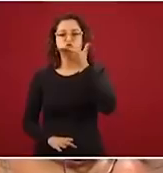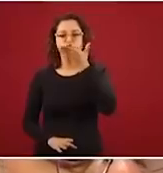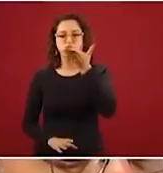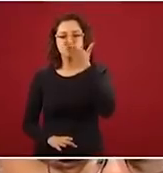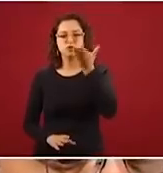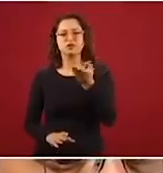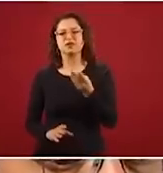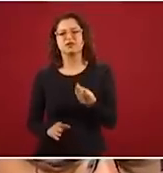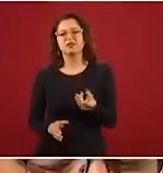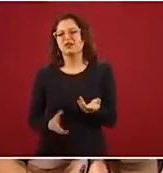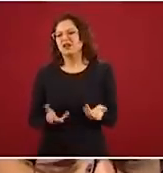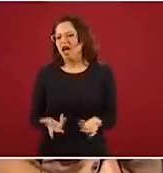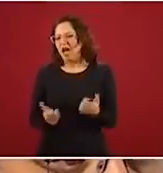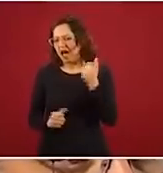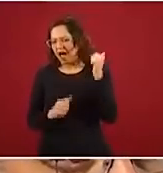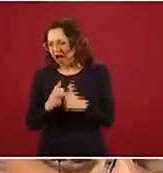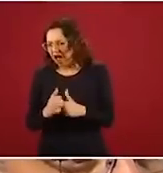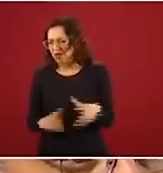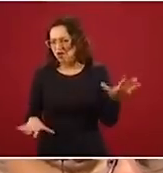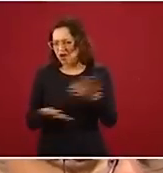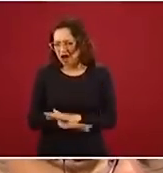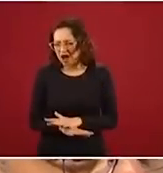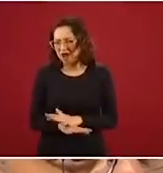administraciones pasadas. Nada más saber, ¿hubo un cambio en la estrategia?